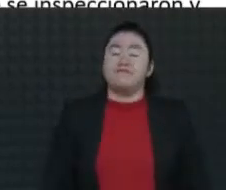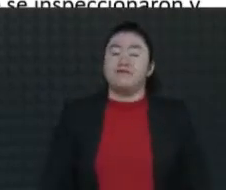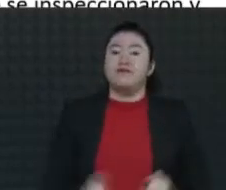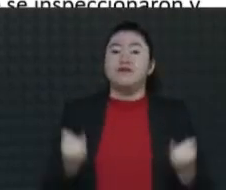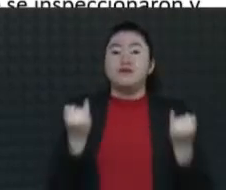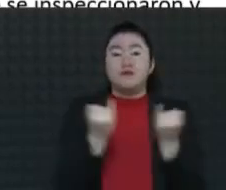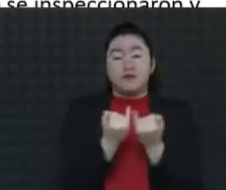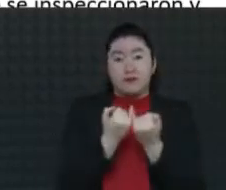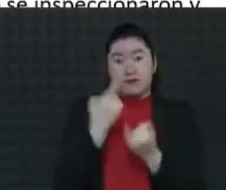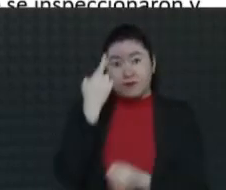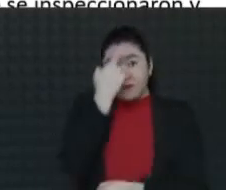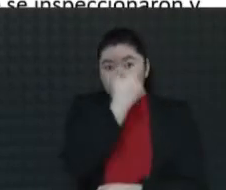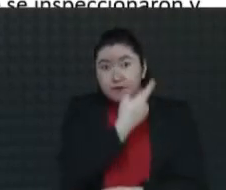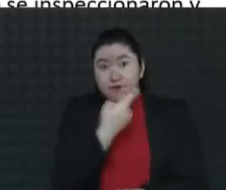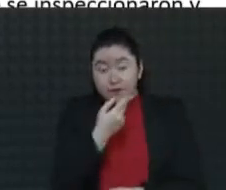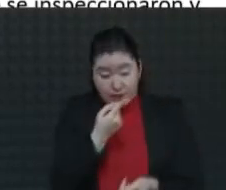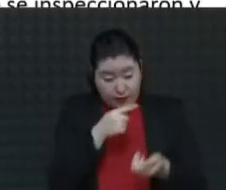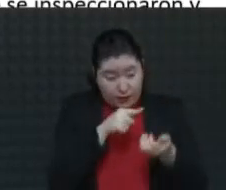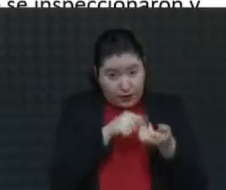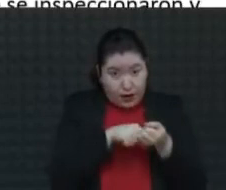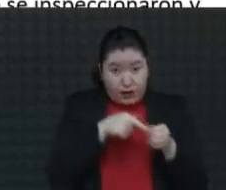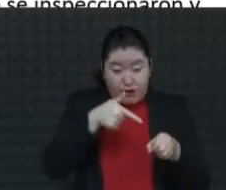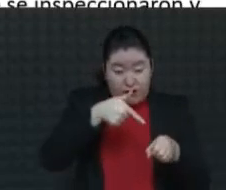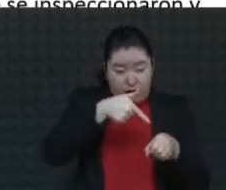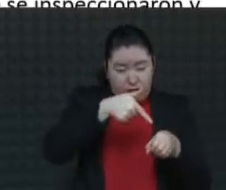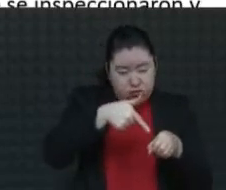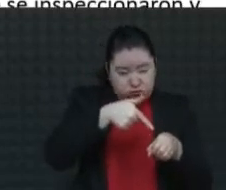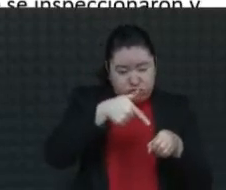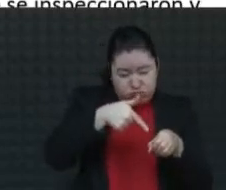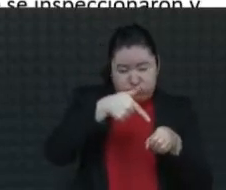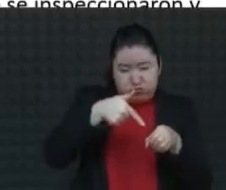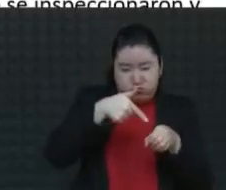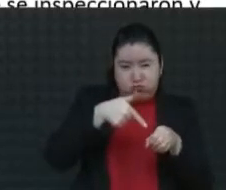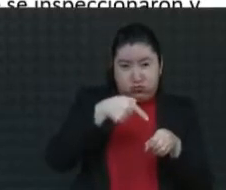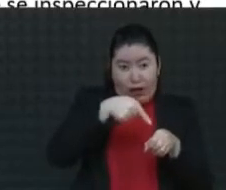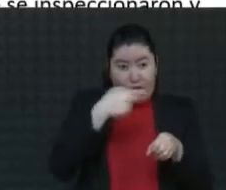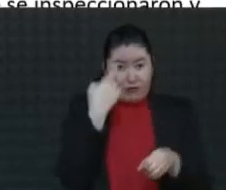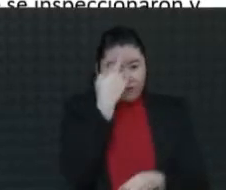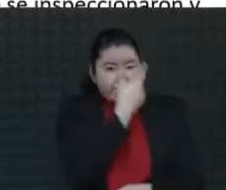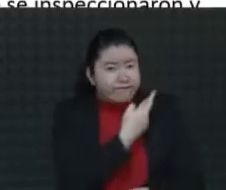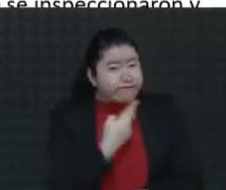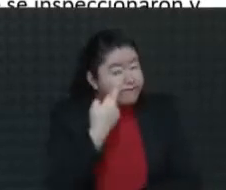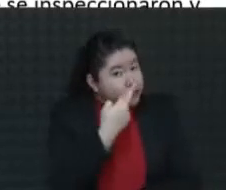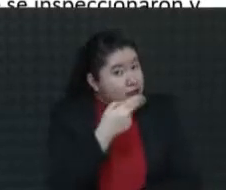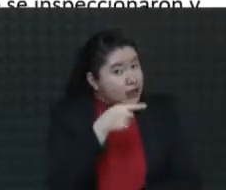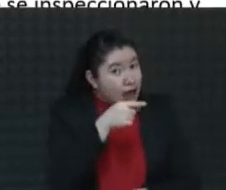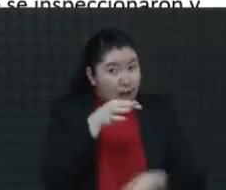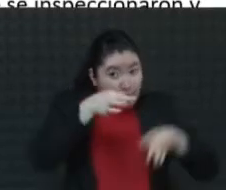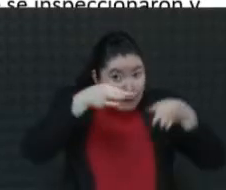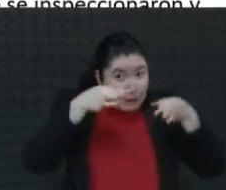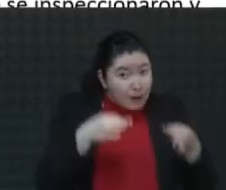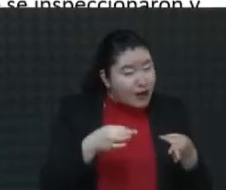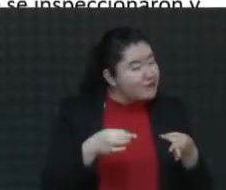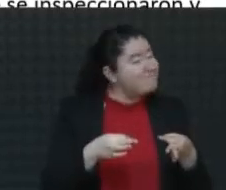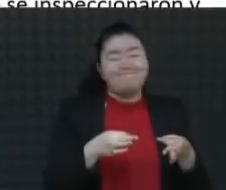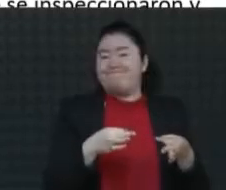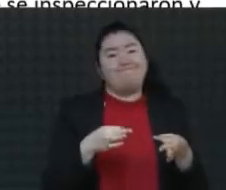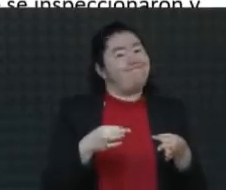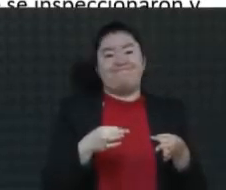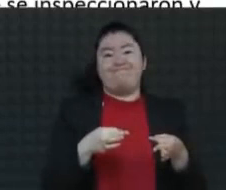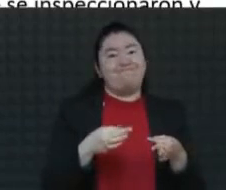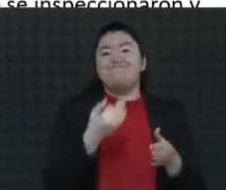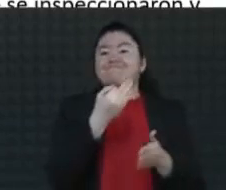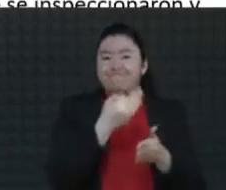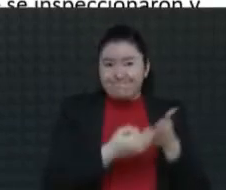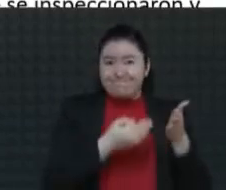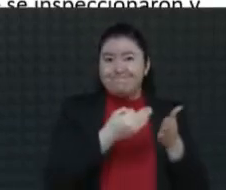y flexibilidad de las soldaduras de los pernos que se inspeccionaron y probaron no cumplieron con los